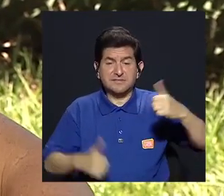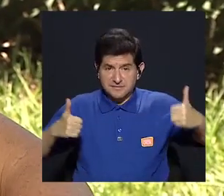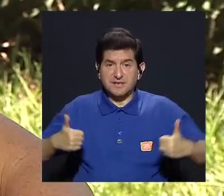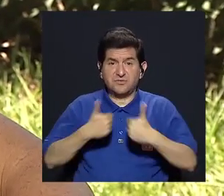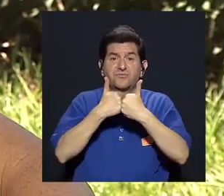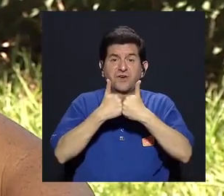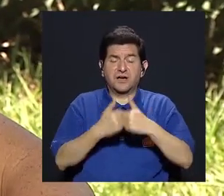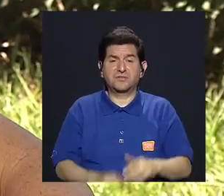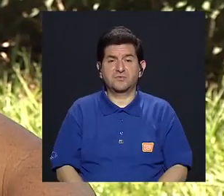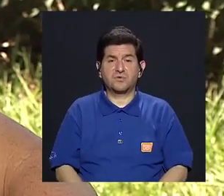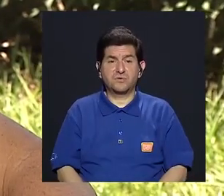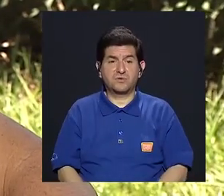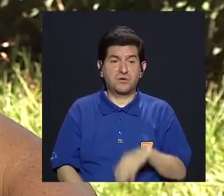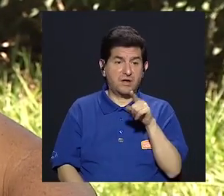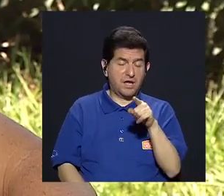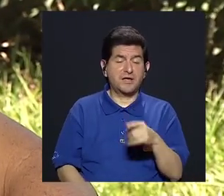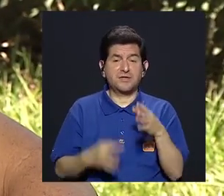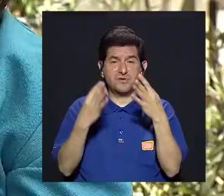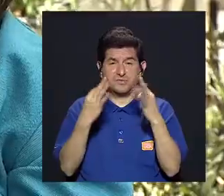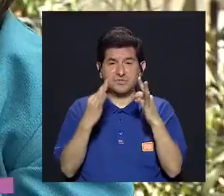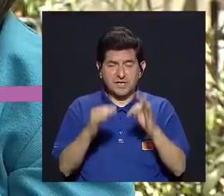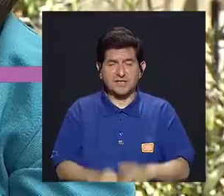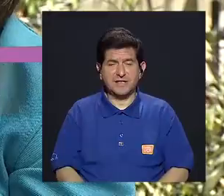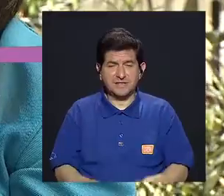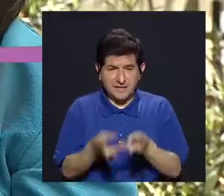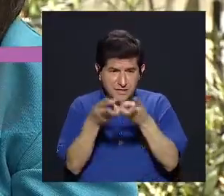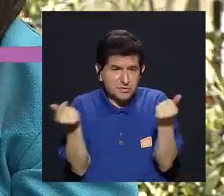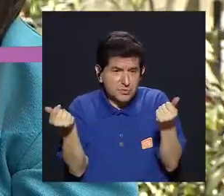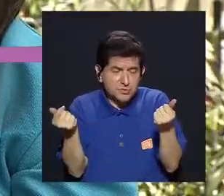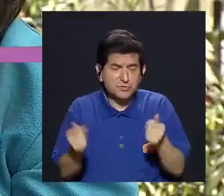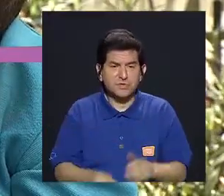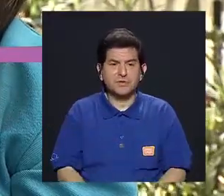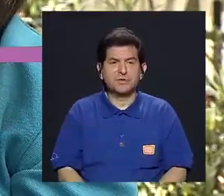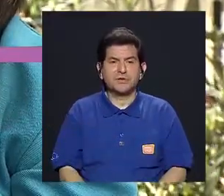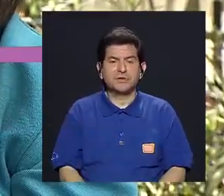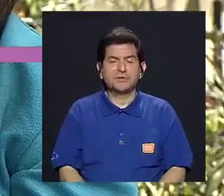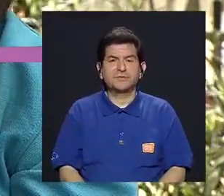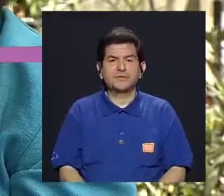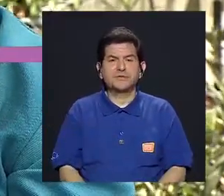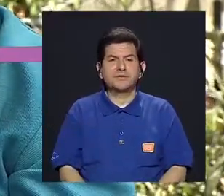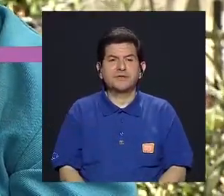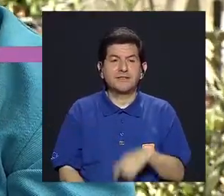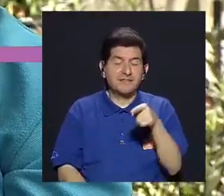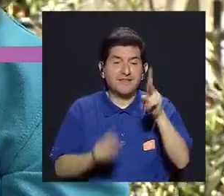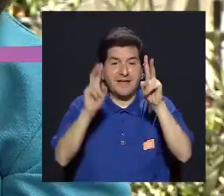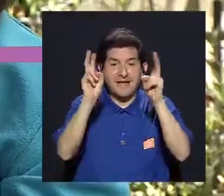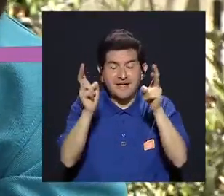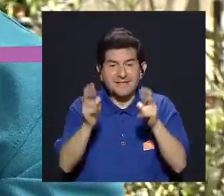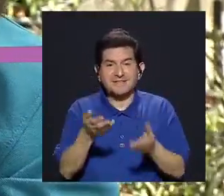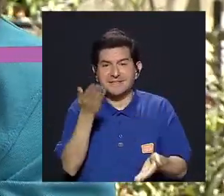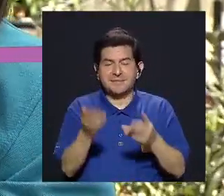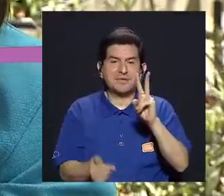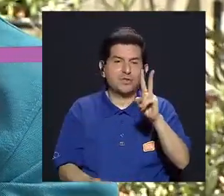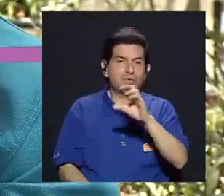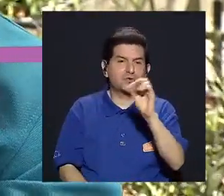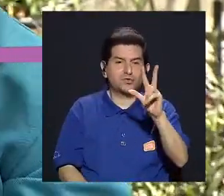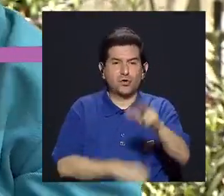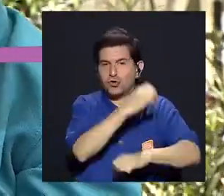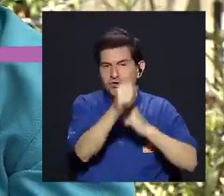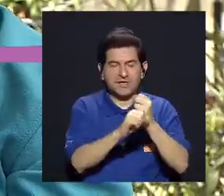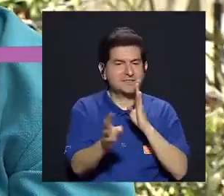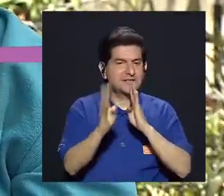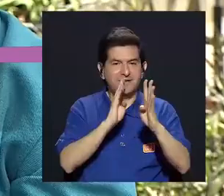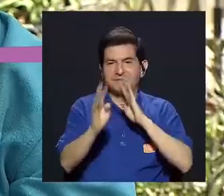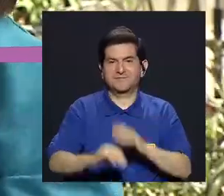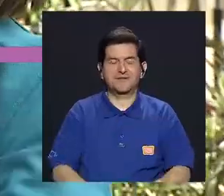volver retos verdad que son esos desafíos por superar sí bueno tal vez con propiedad le puedo hablar más de ese tema acá tecno los dos o tres baños